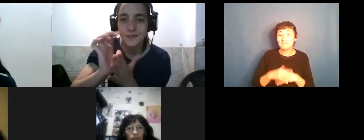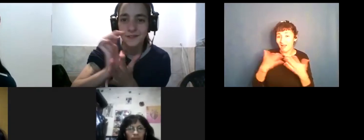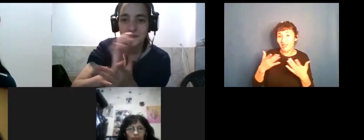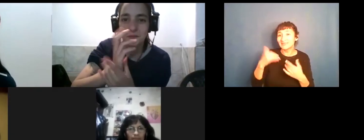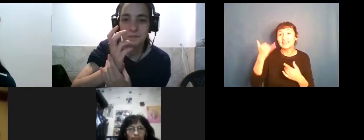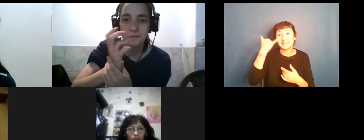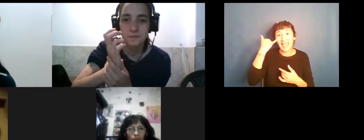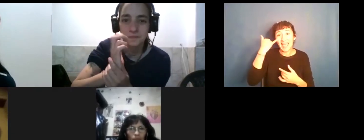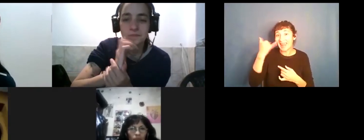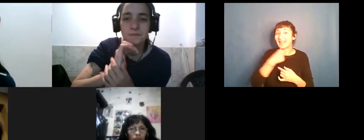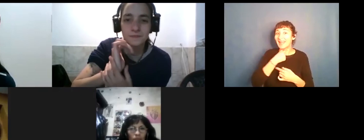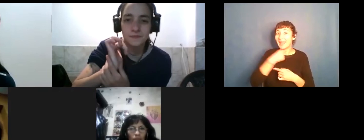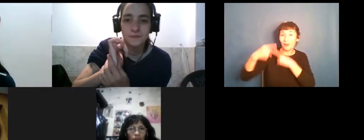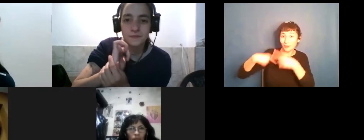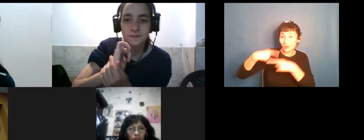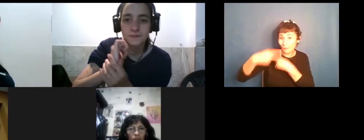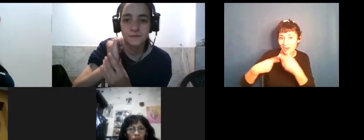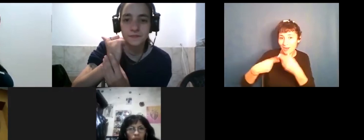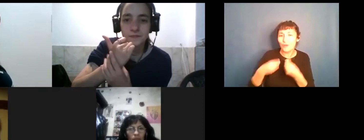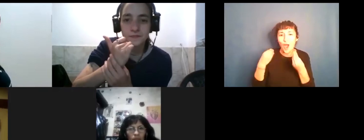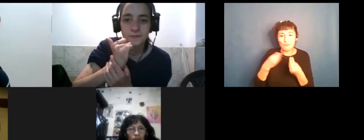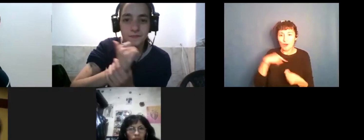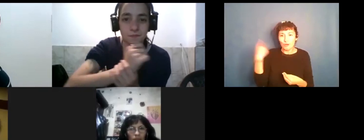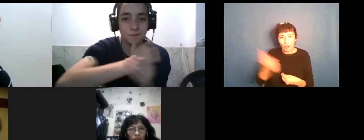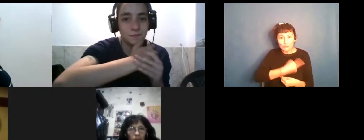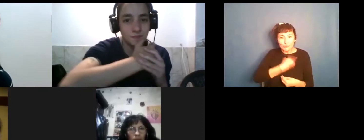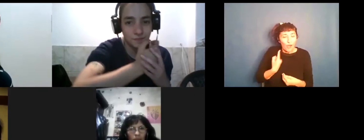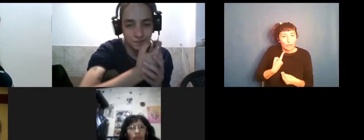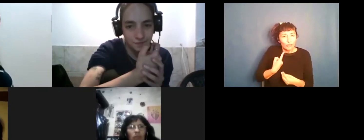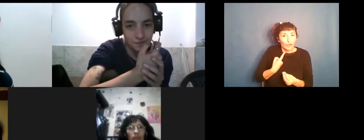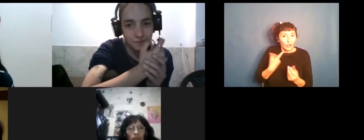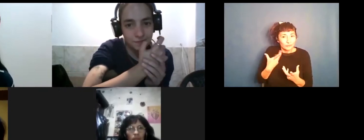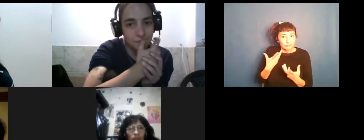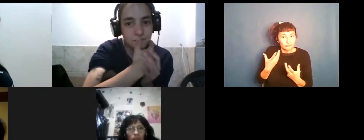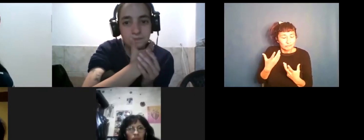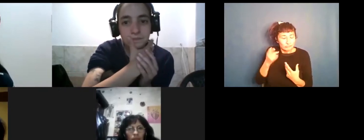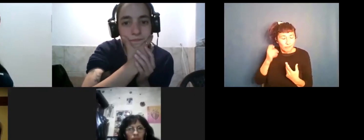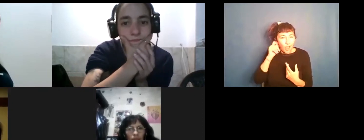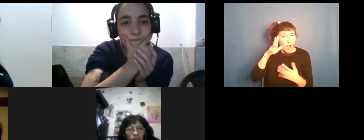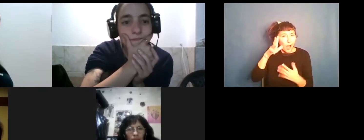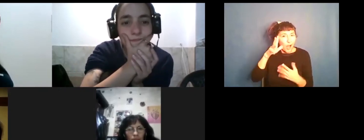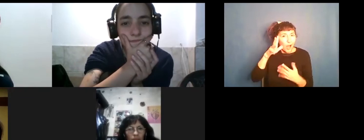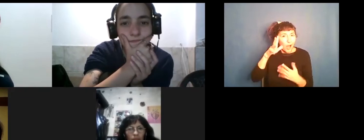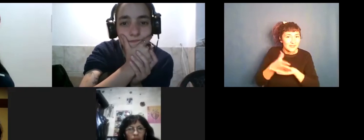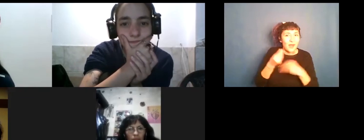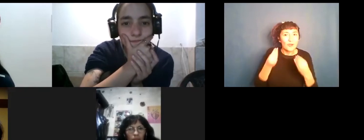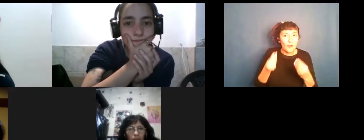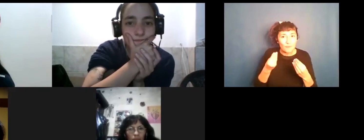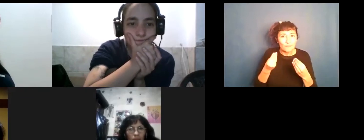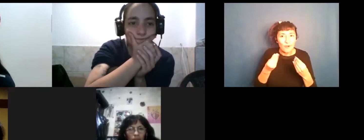que sigas contándonos cómo es que podemos lograr de accesibilizar y de contribuir